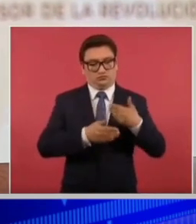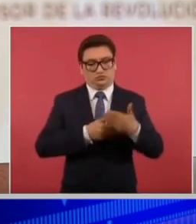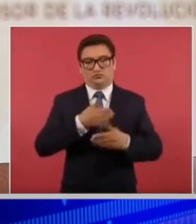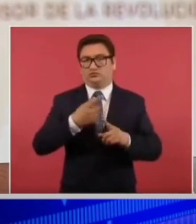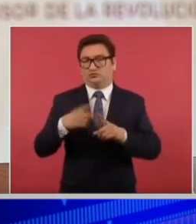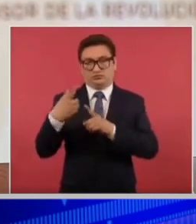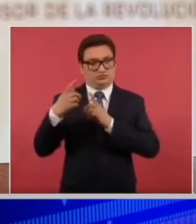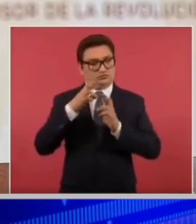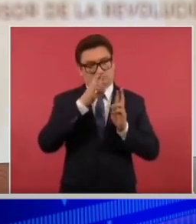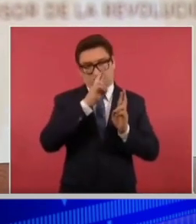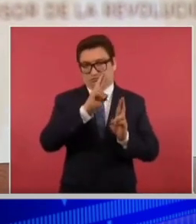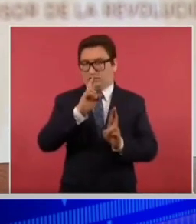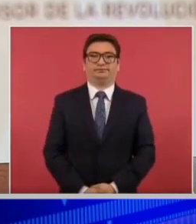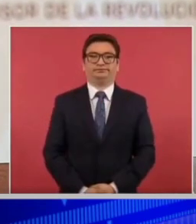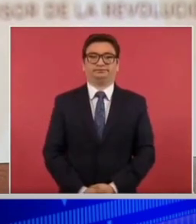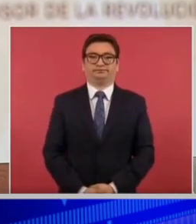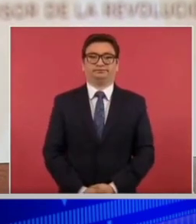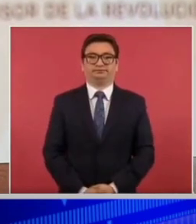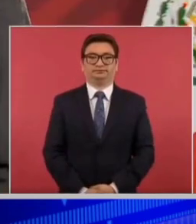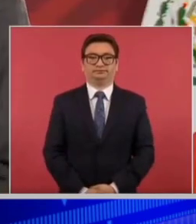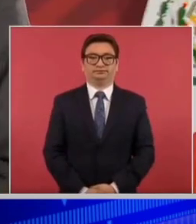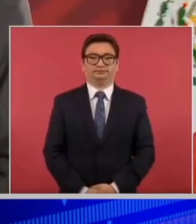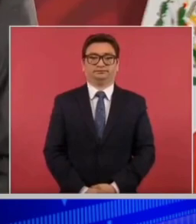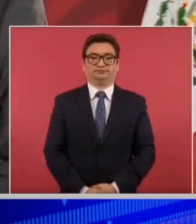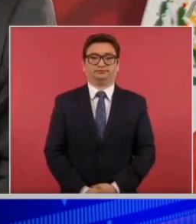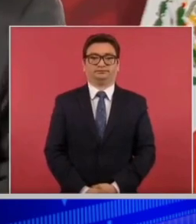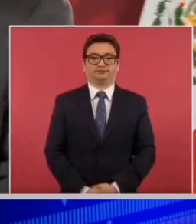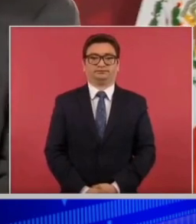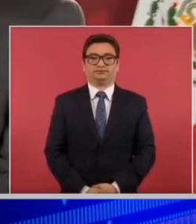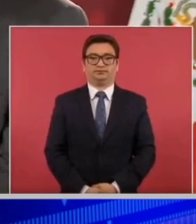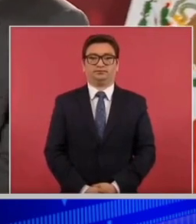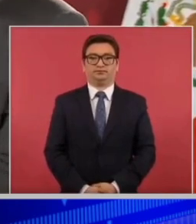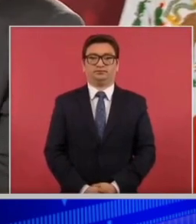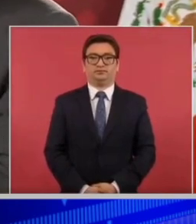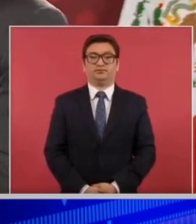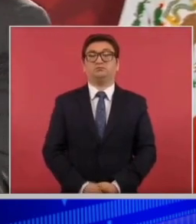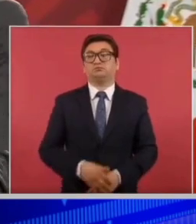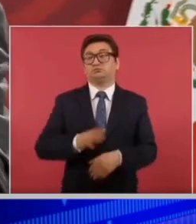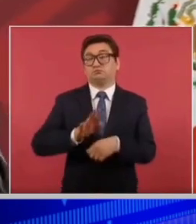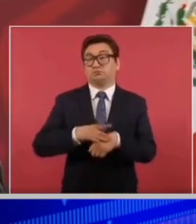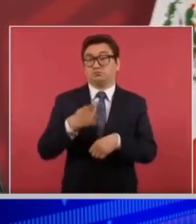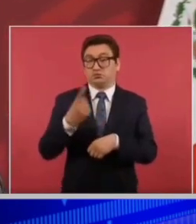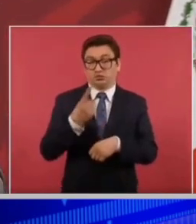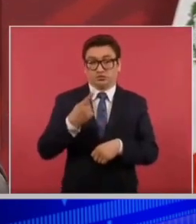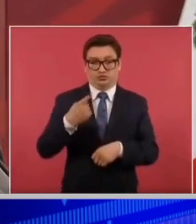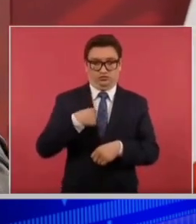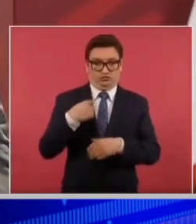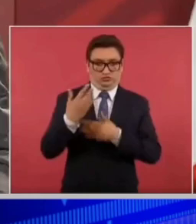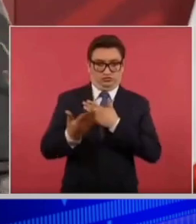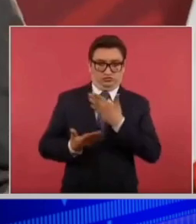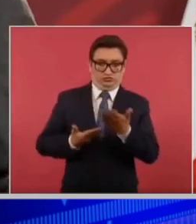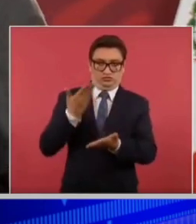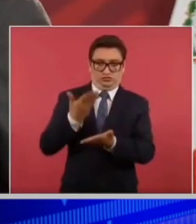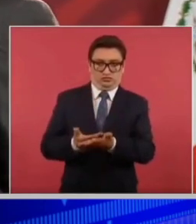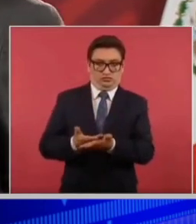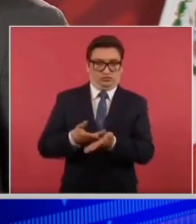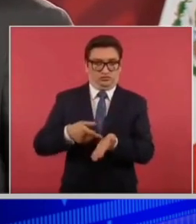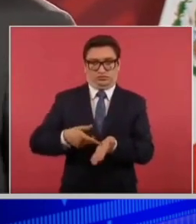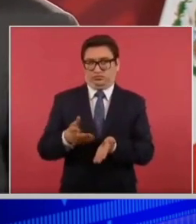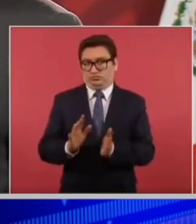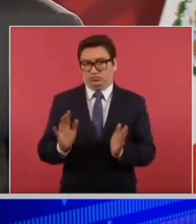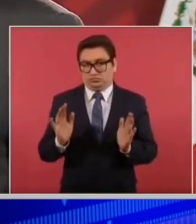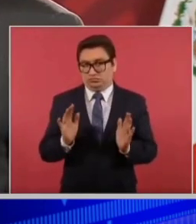y yo respeto eso porque pues yo propongo pero yo no quiero tener incondicionales